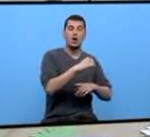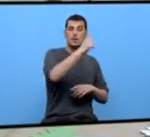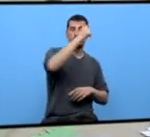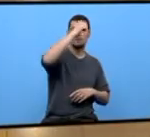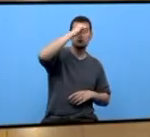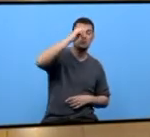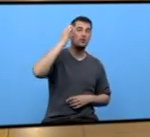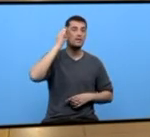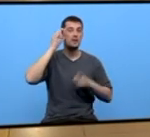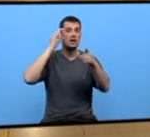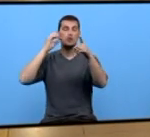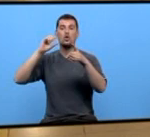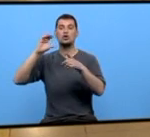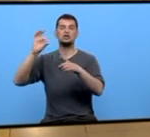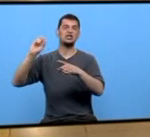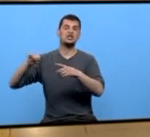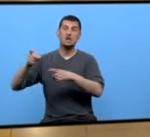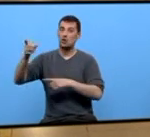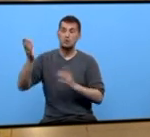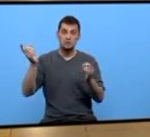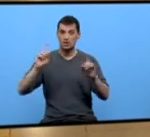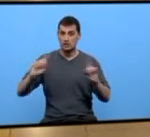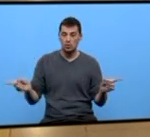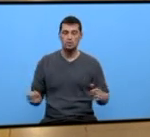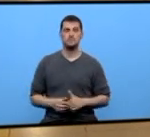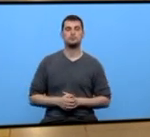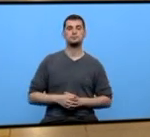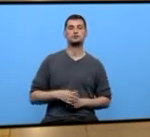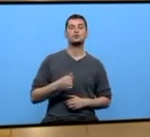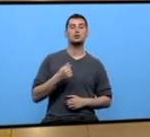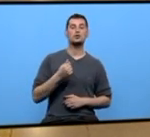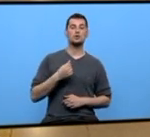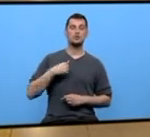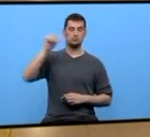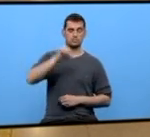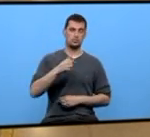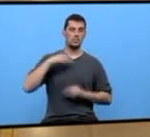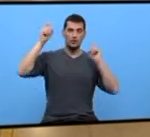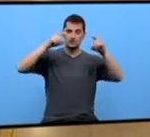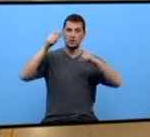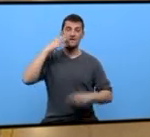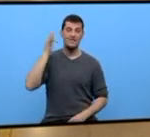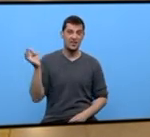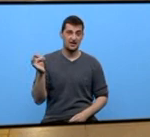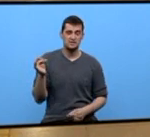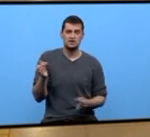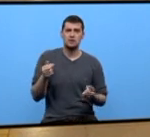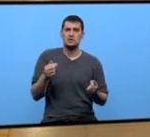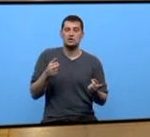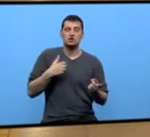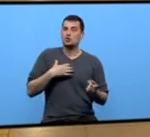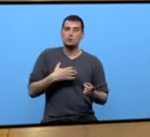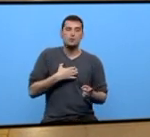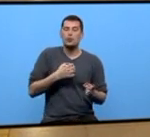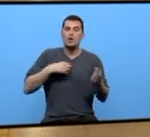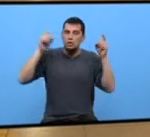en el sansillao. Eu son profesora de francés, de una lengua extranjera. É absolutamente irracional pensar